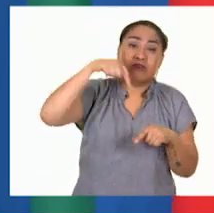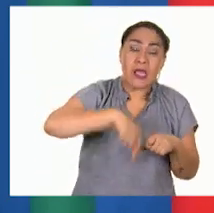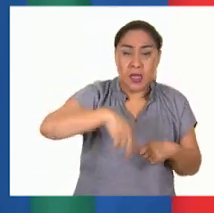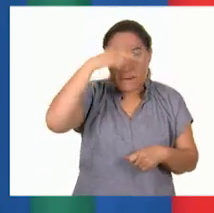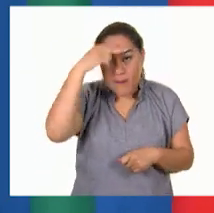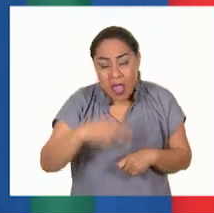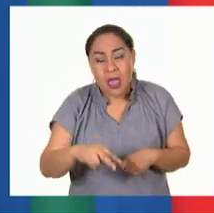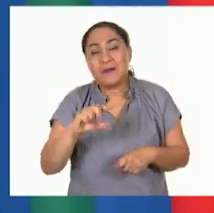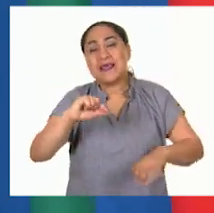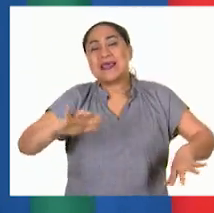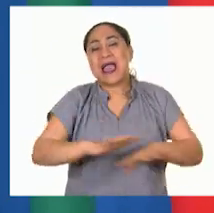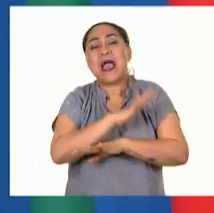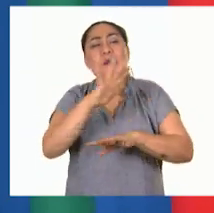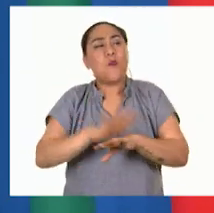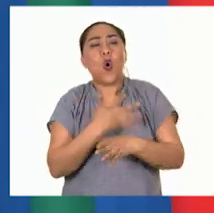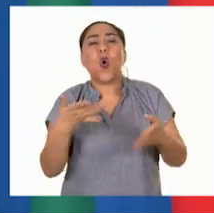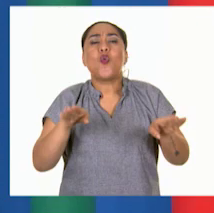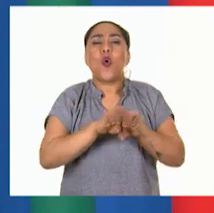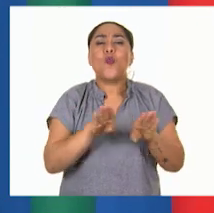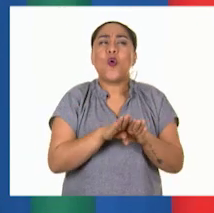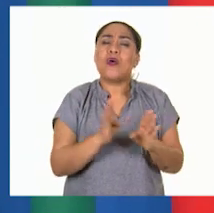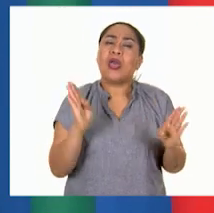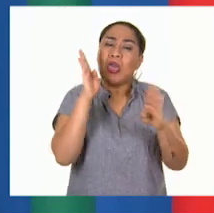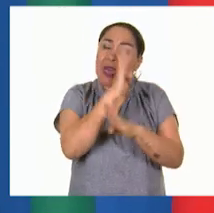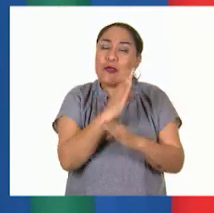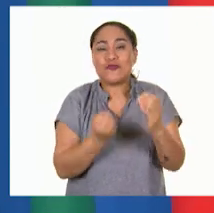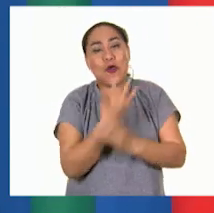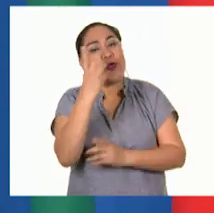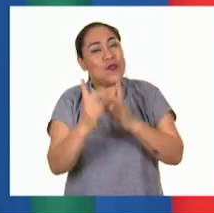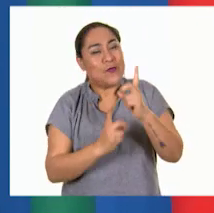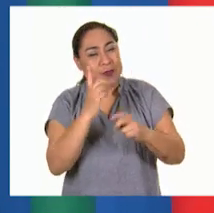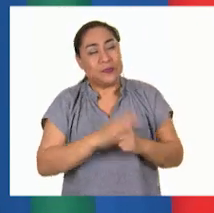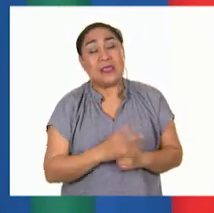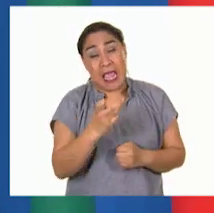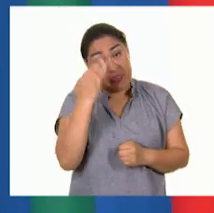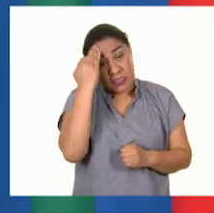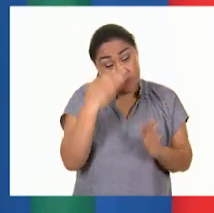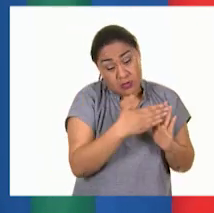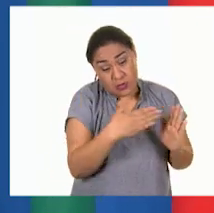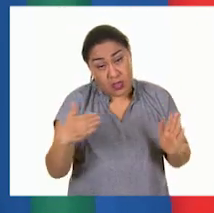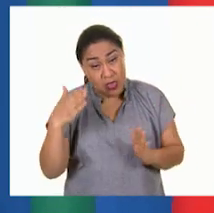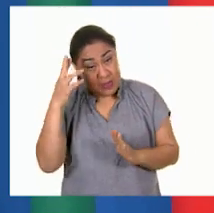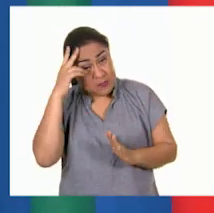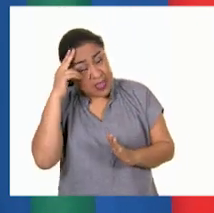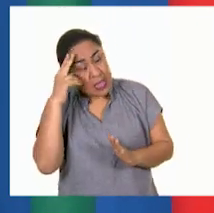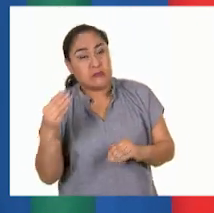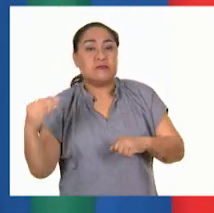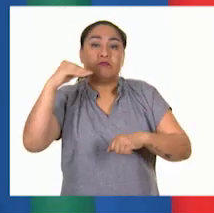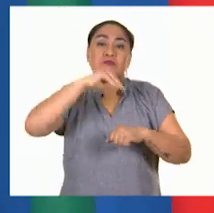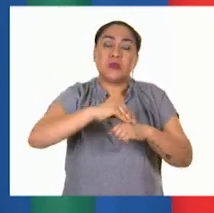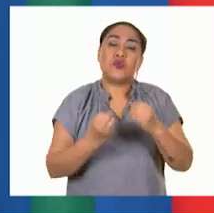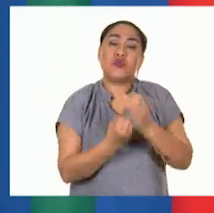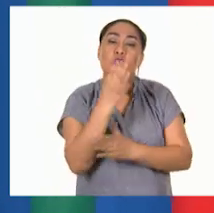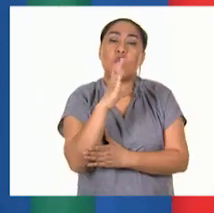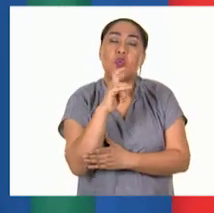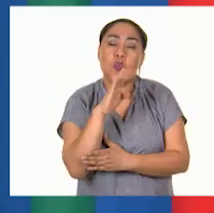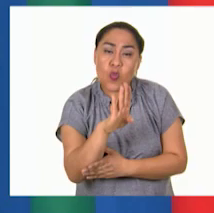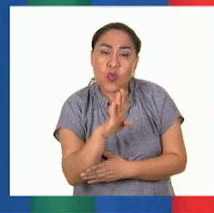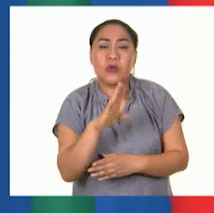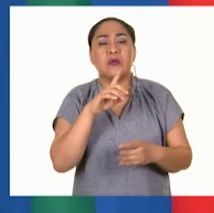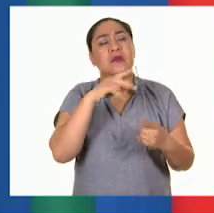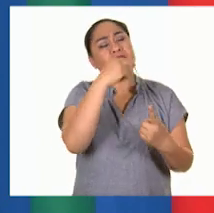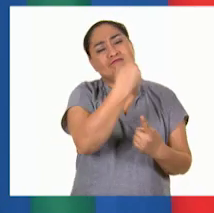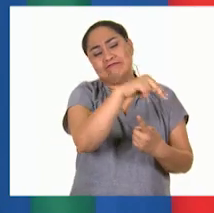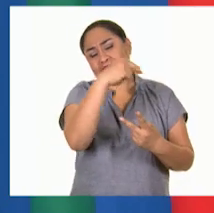las formas de entretenimiento de la población. Durante el Porfiriato se formaron clubes, como el Reforma Country Club, el